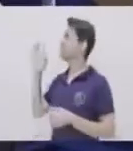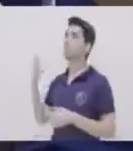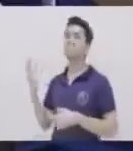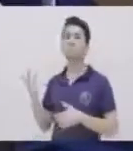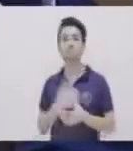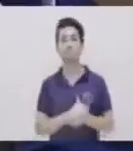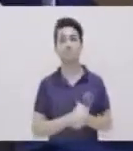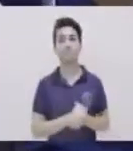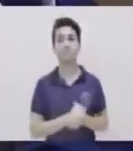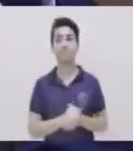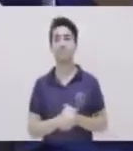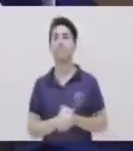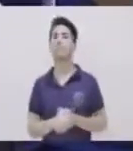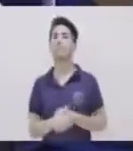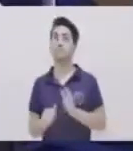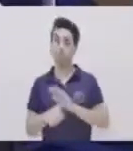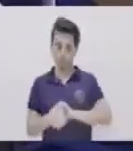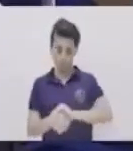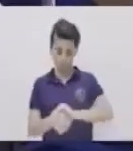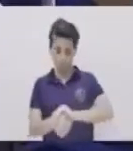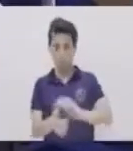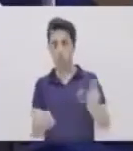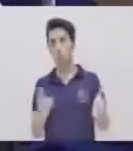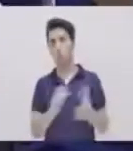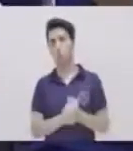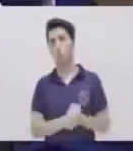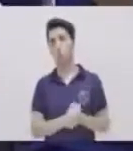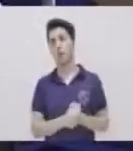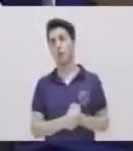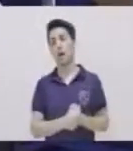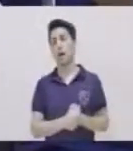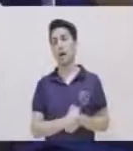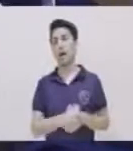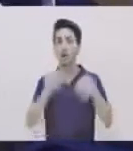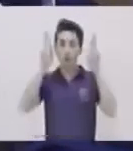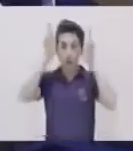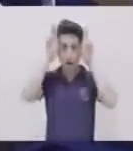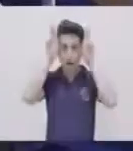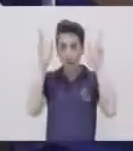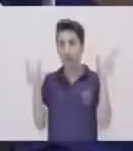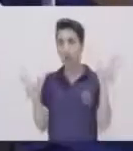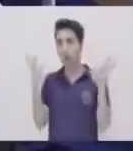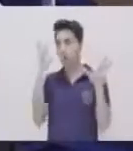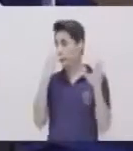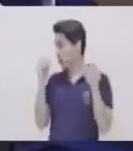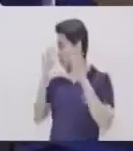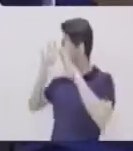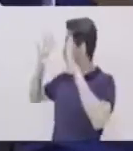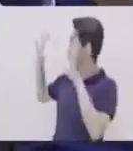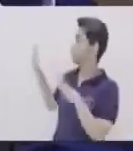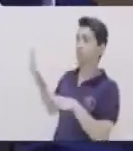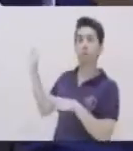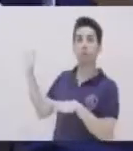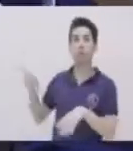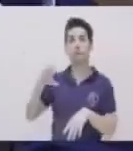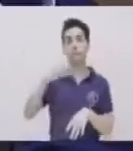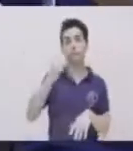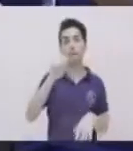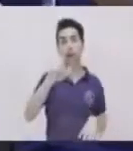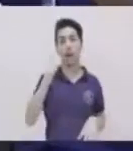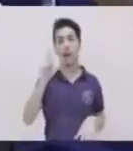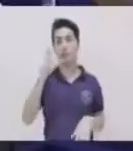¿Qué ves ahí? Una tortuga, una liebre, un bonito